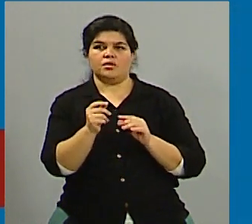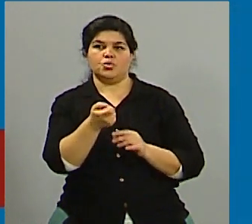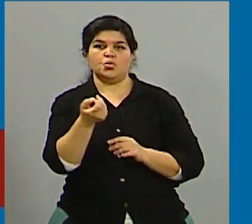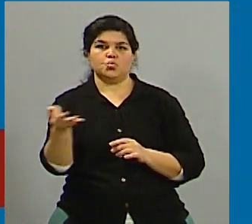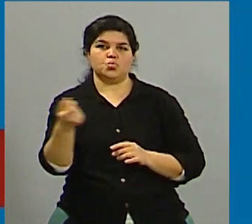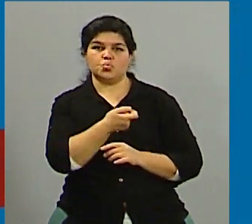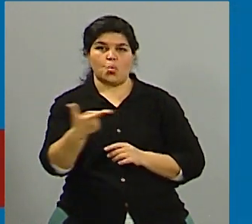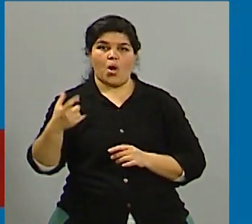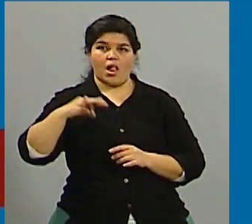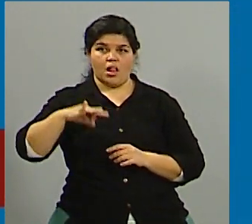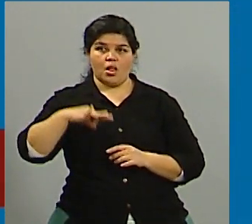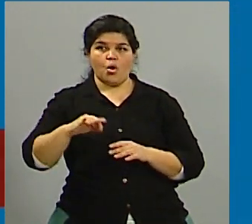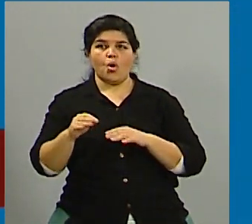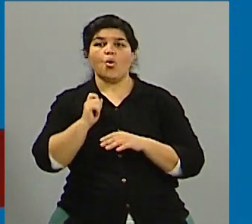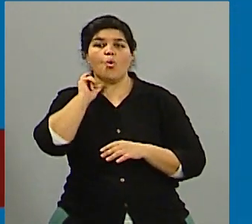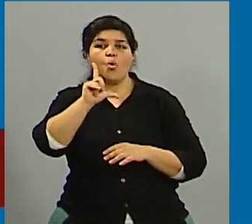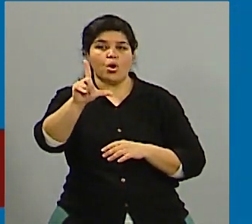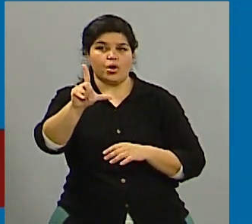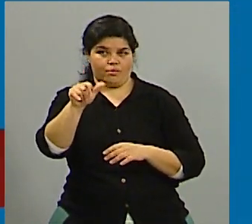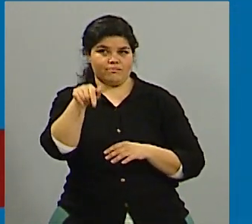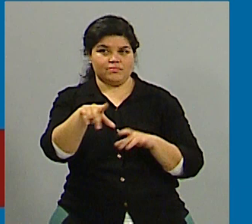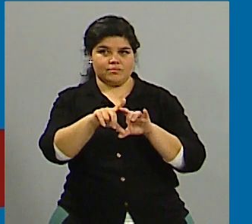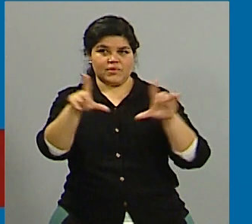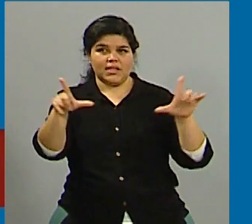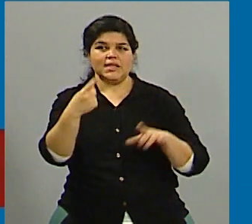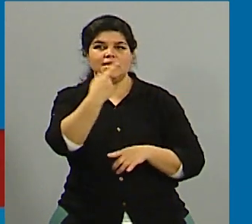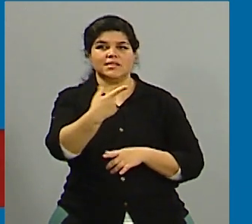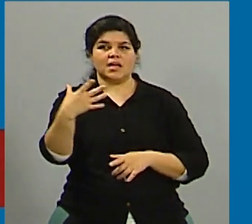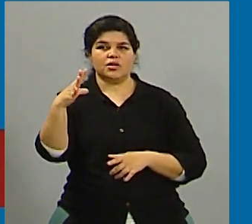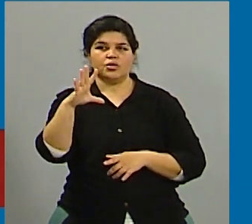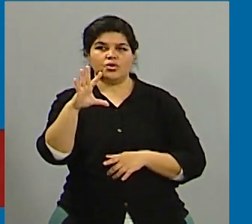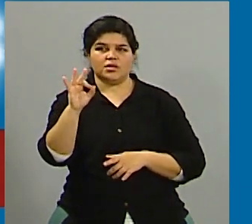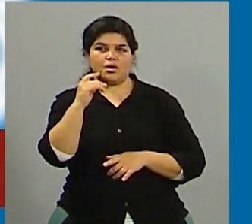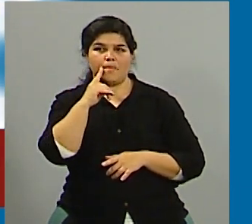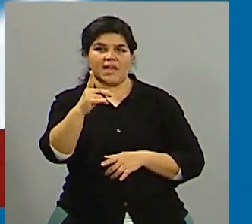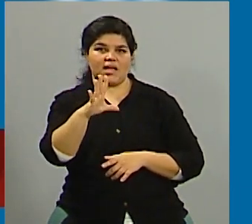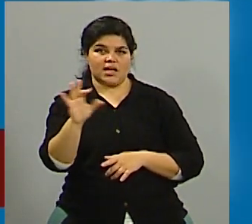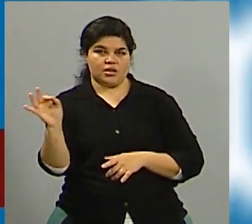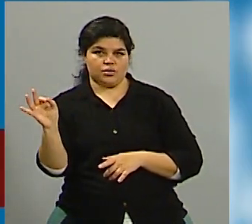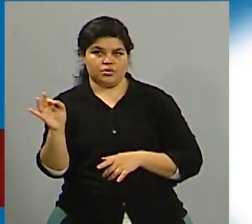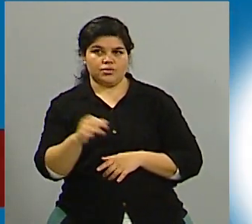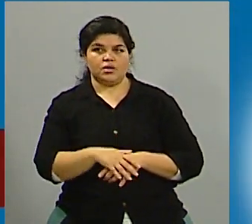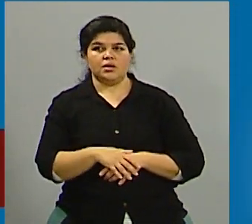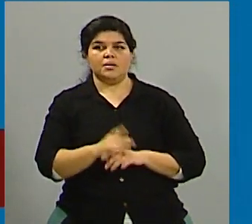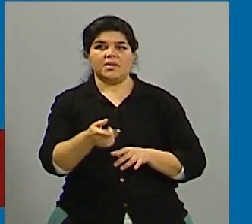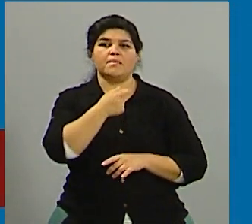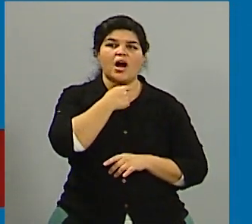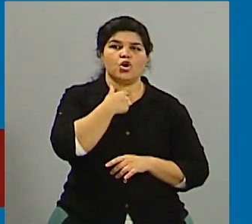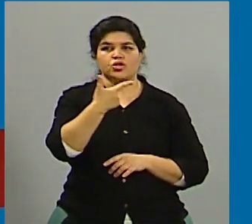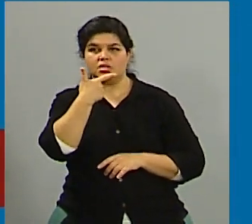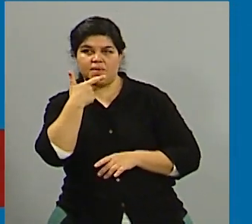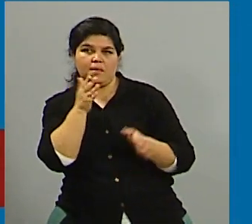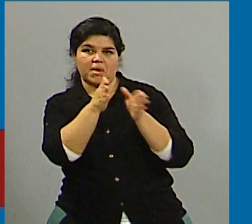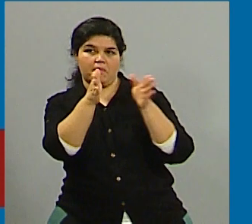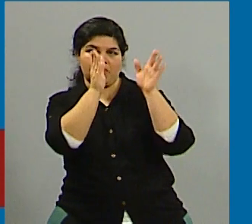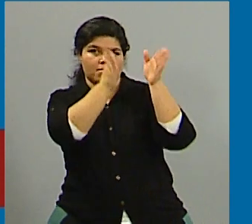quedó para el mes de julio. Eso se anunció los primeros días de julio. 105.500. Exacto, el mes de agosto y en el mes de septiembre, ahí figura bien en la placa.